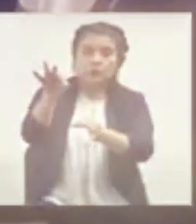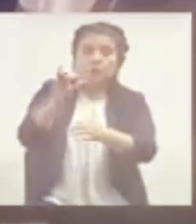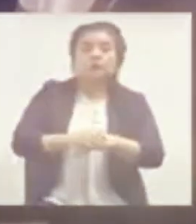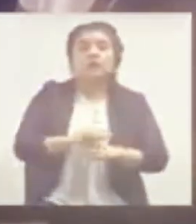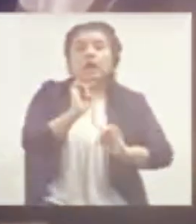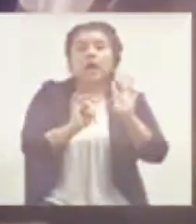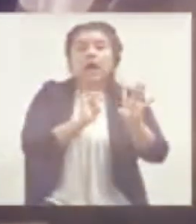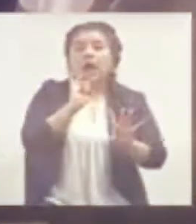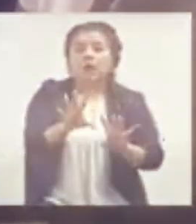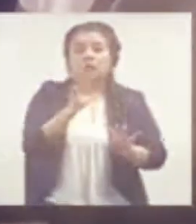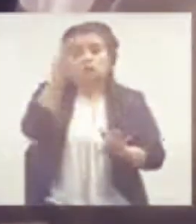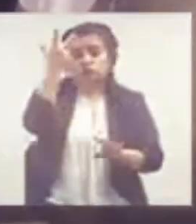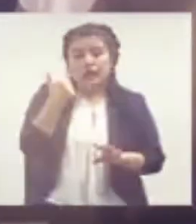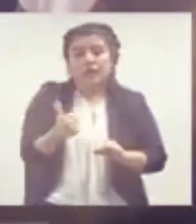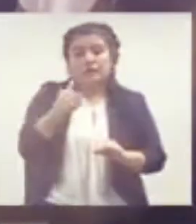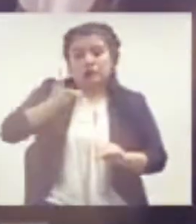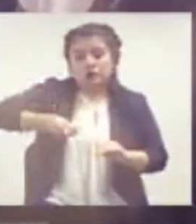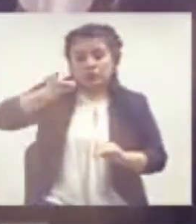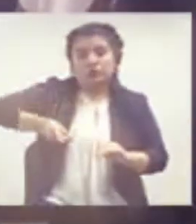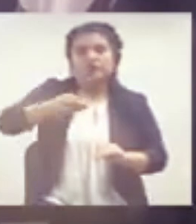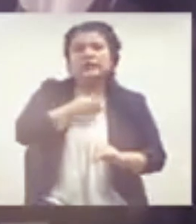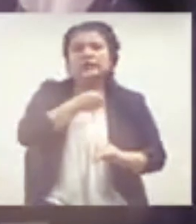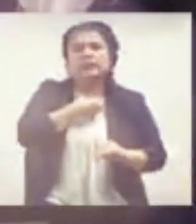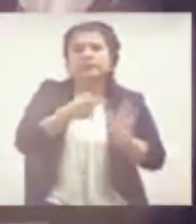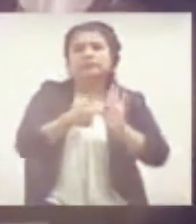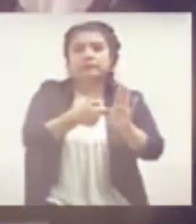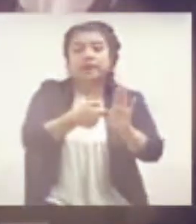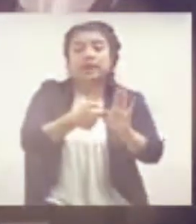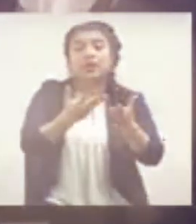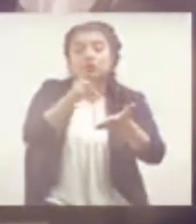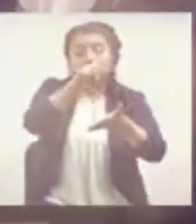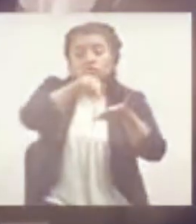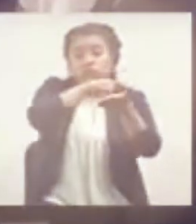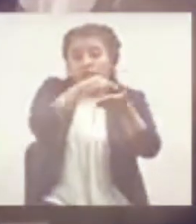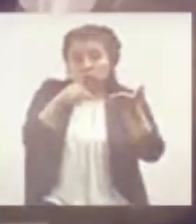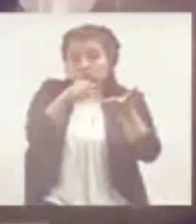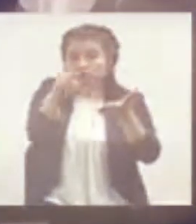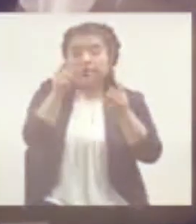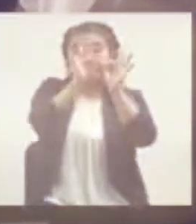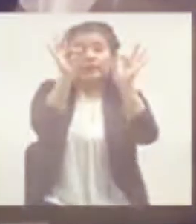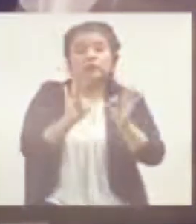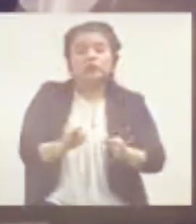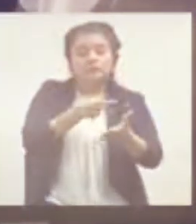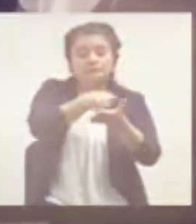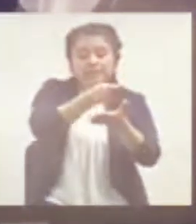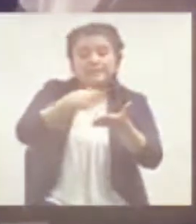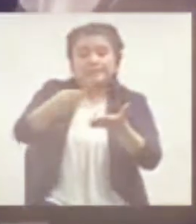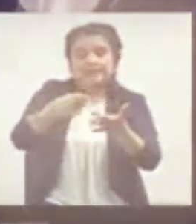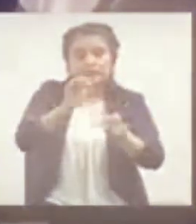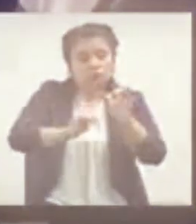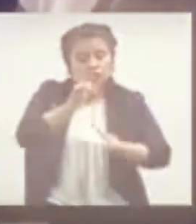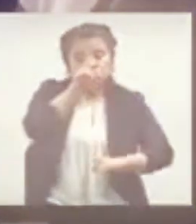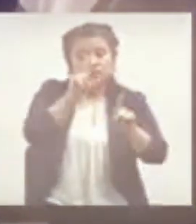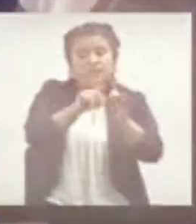algunos días para que los integrantes que deseen razonar su voto lo hagan de forma escrita. Y si no, pues igual lo